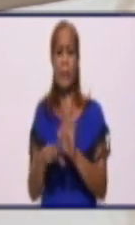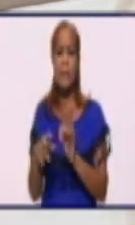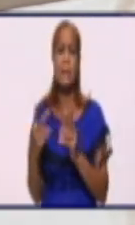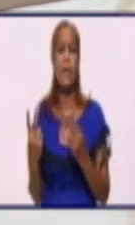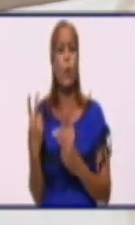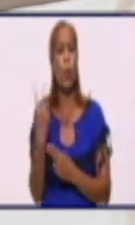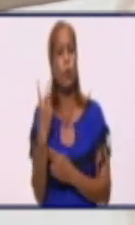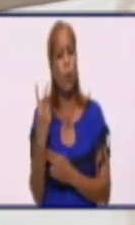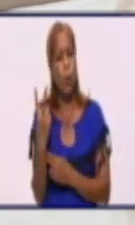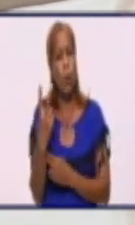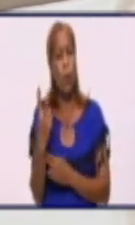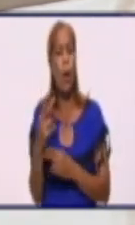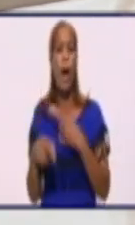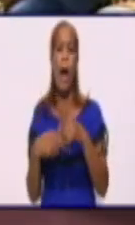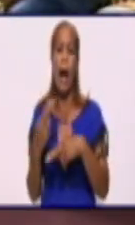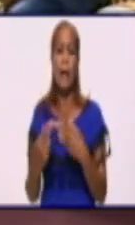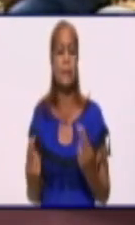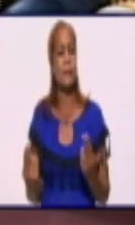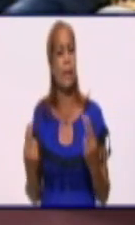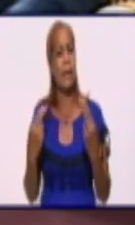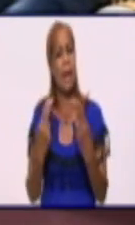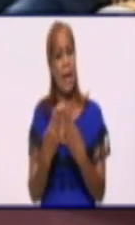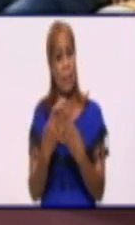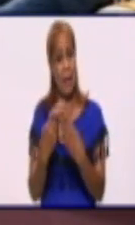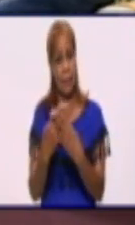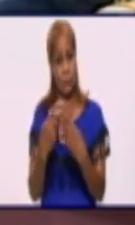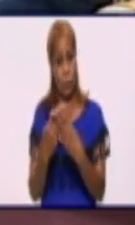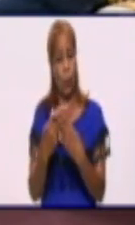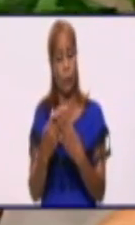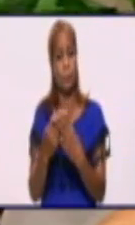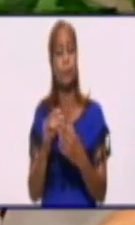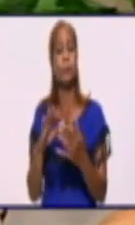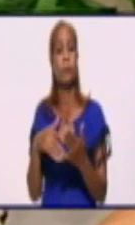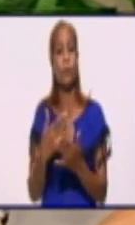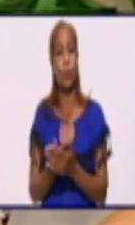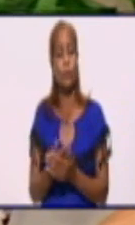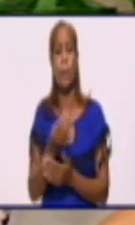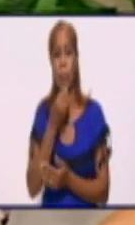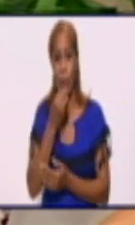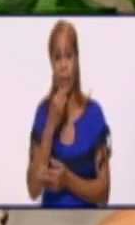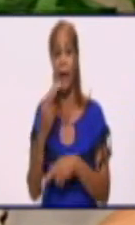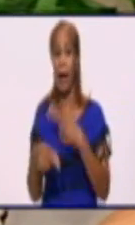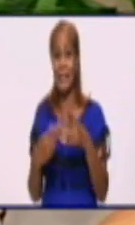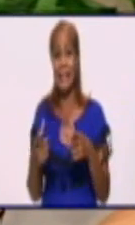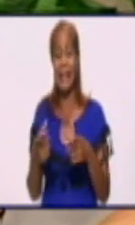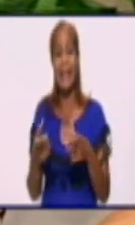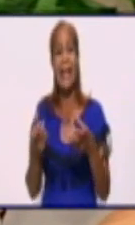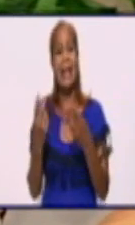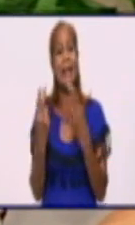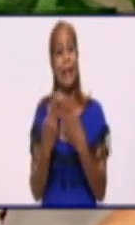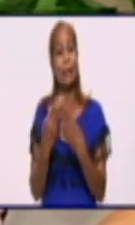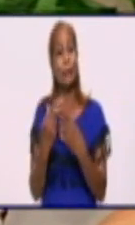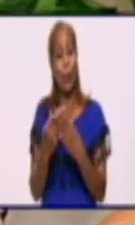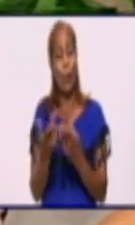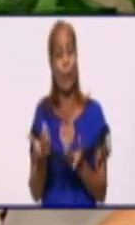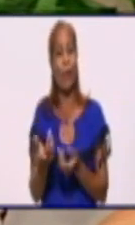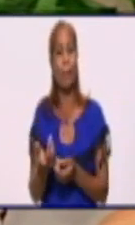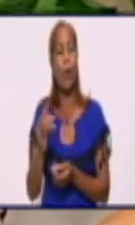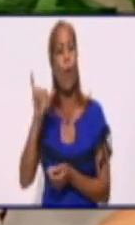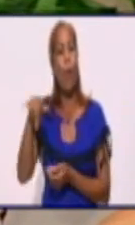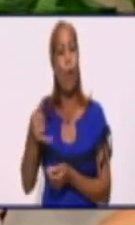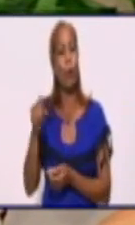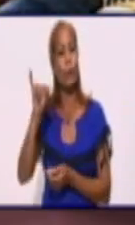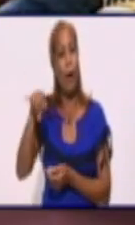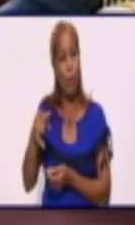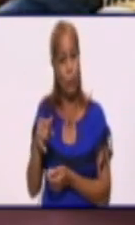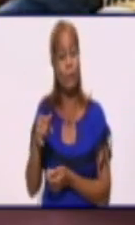armar música. Pueden hacer el piquete JJ ahí con ellos, que se subordine a los titirilocos, ¿no? No, y entonces,